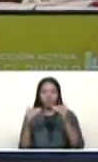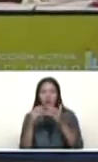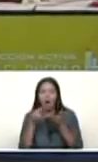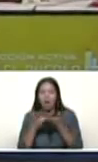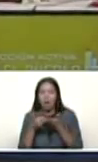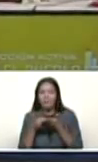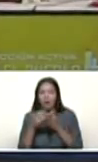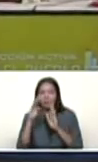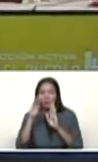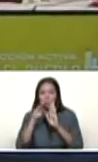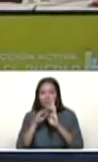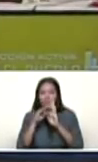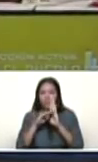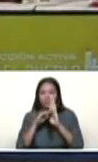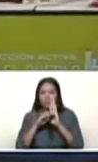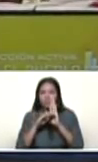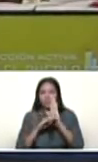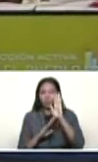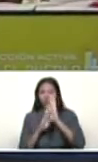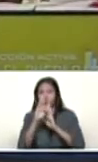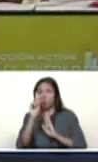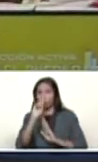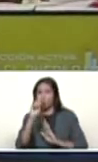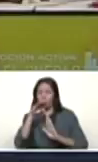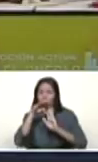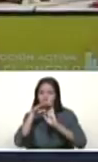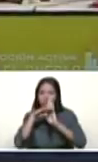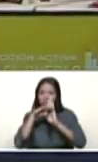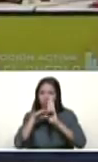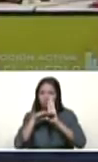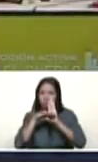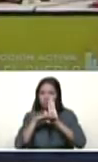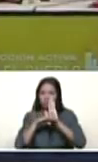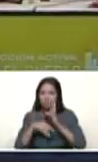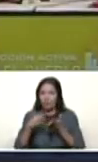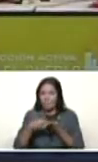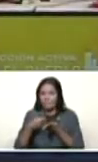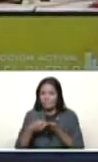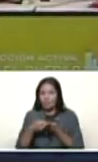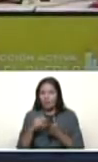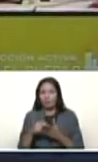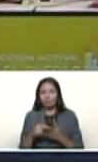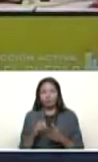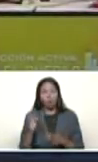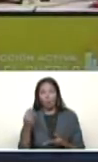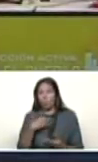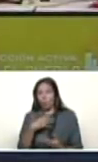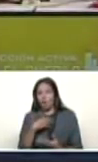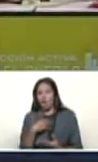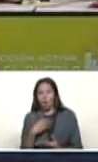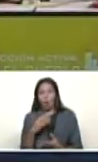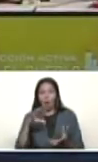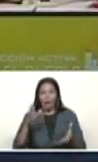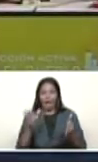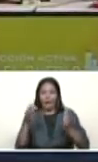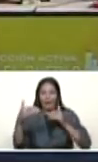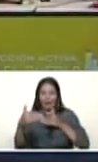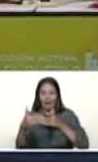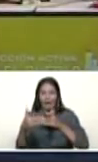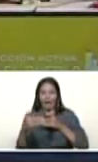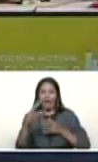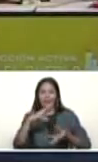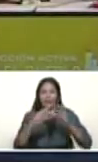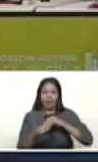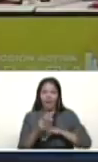para abajo. No para arriba, porque yo no voy a poner la caja CLAP en 300.000 bolívares. ¿Ah?